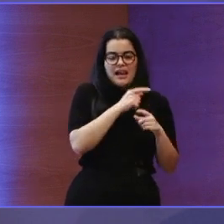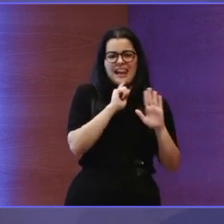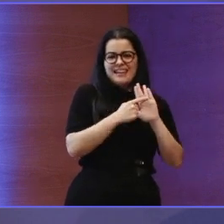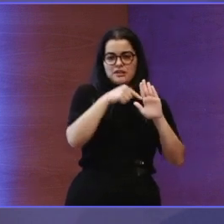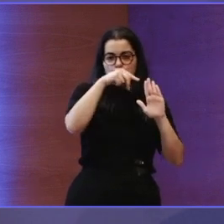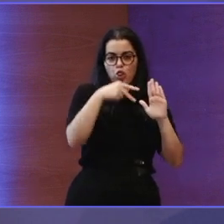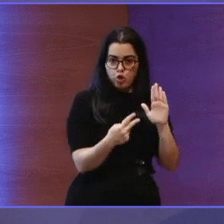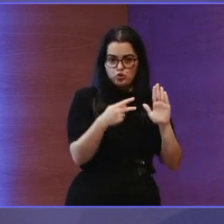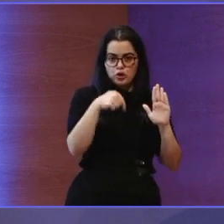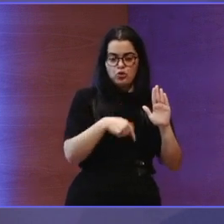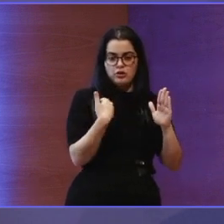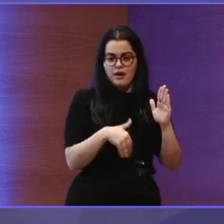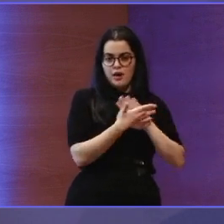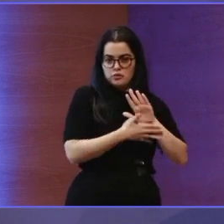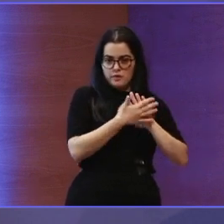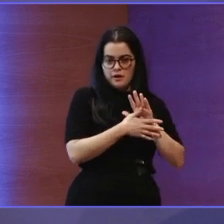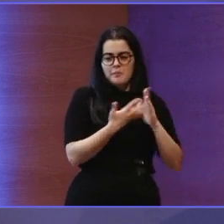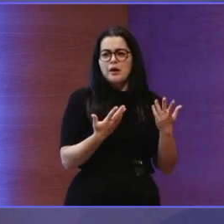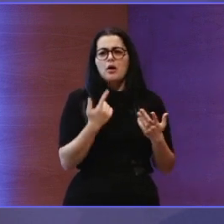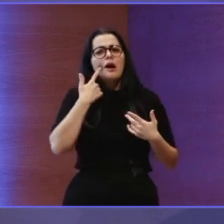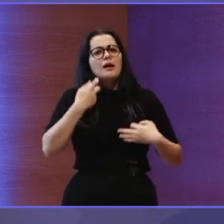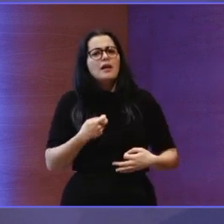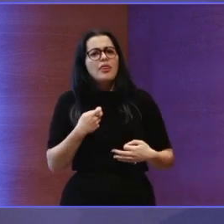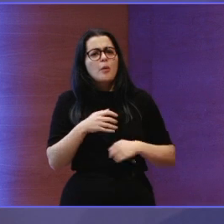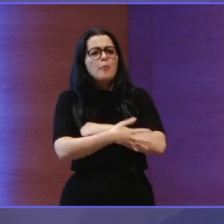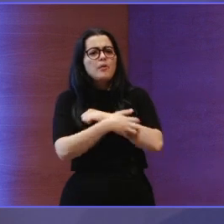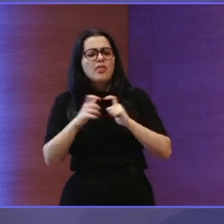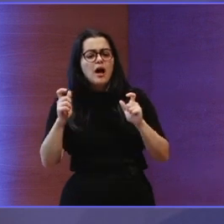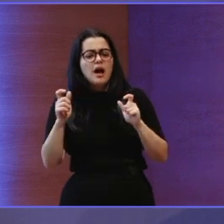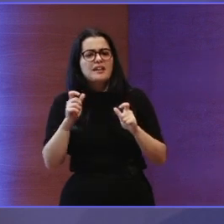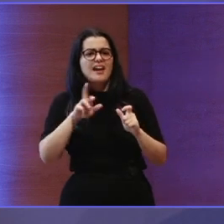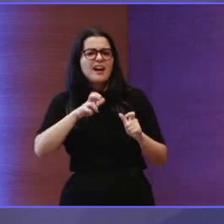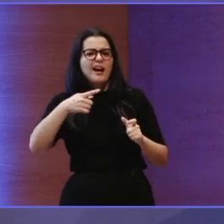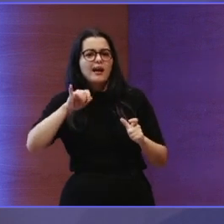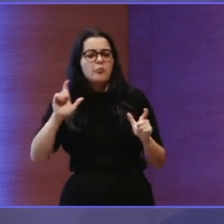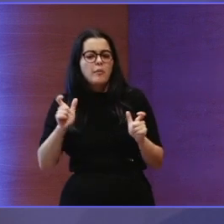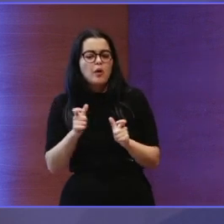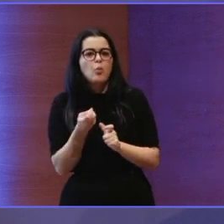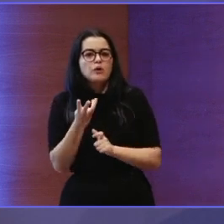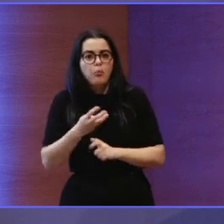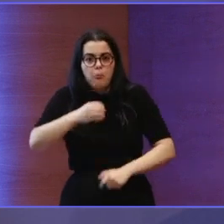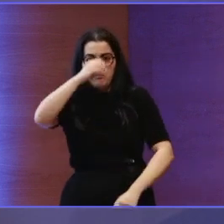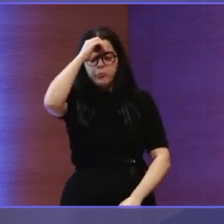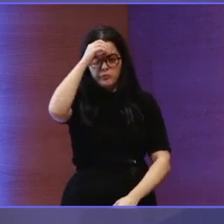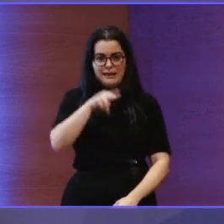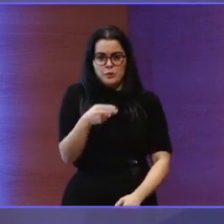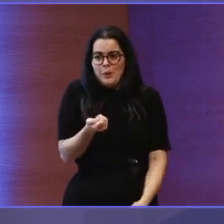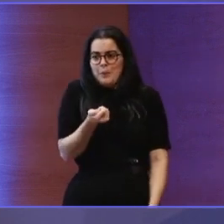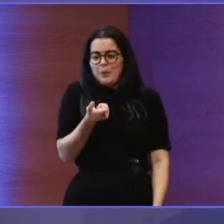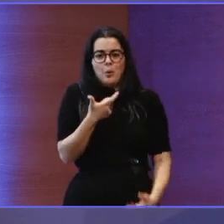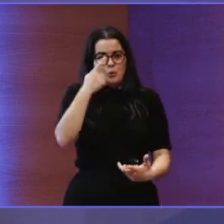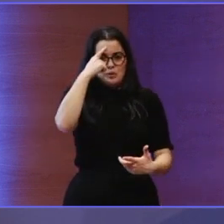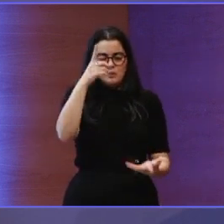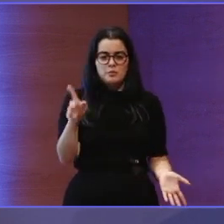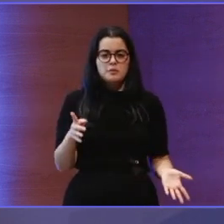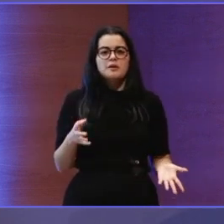hablado hoy Pero sabemos muy poco de cuánto reducen la pobreza la rgi sabemos poquísimo o sea sabemos poco y decimos